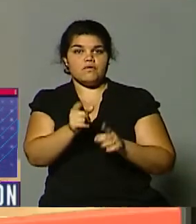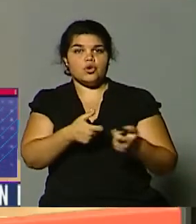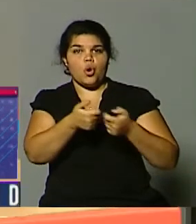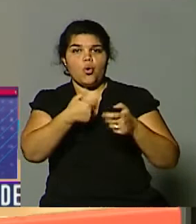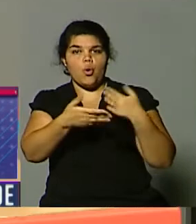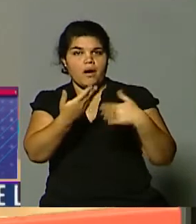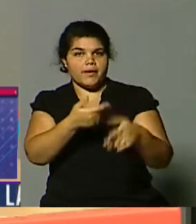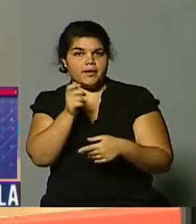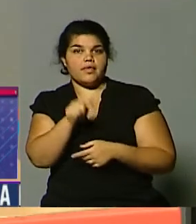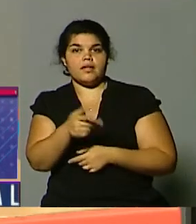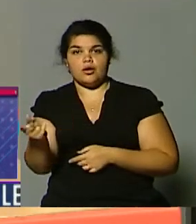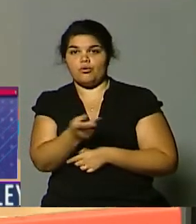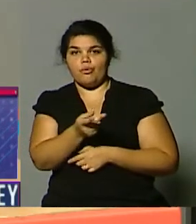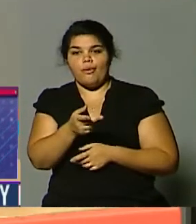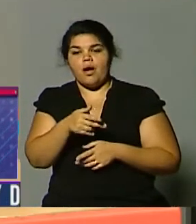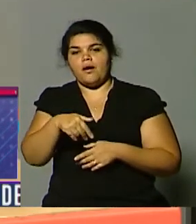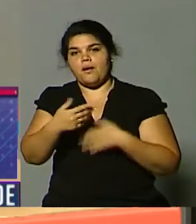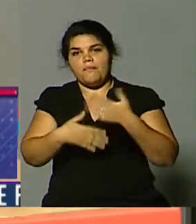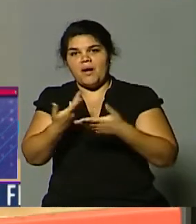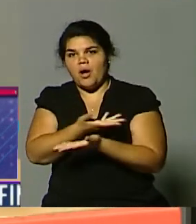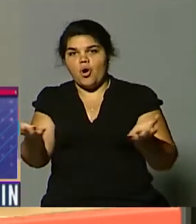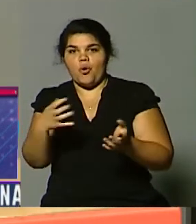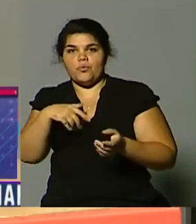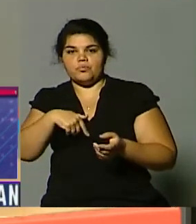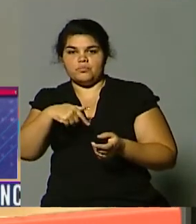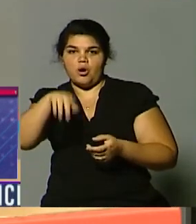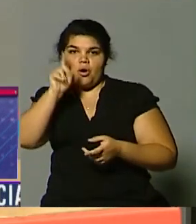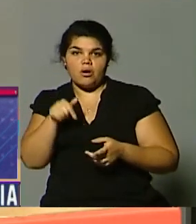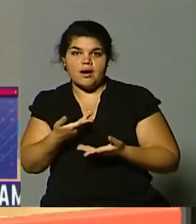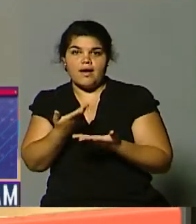jugabilidad. Es algo para no perderse, está destinado para todo público, así es que realmente algo muy interesante.